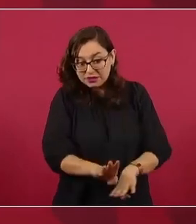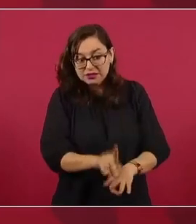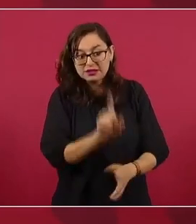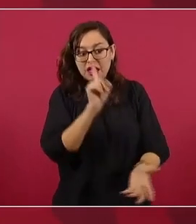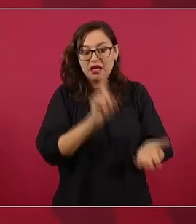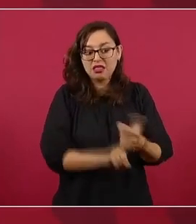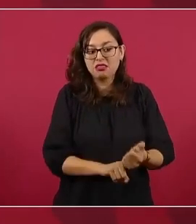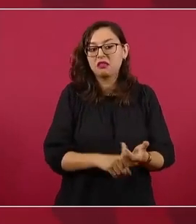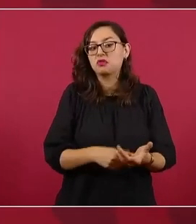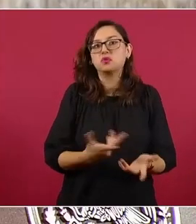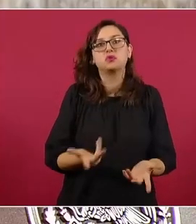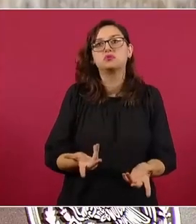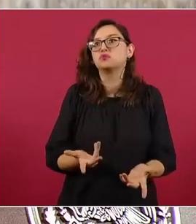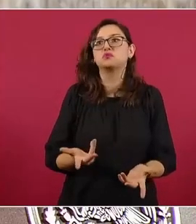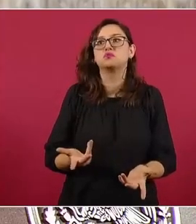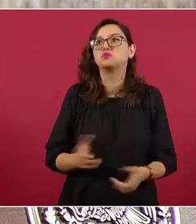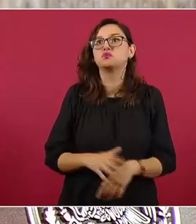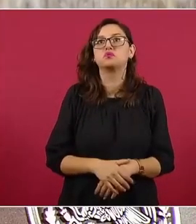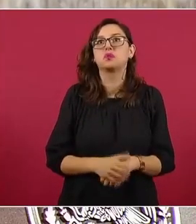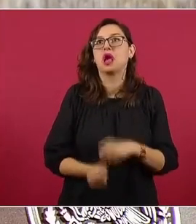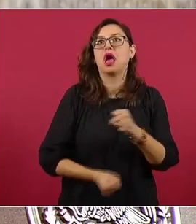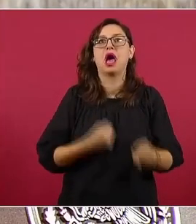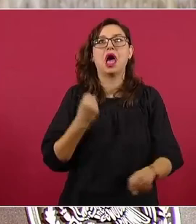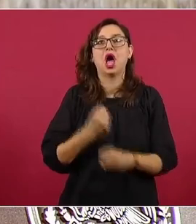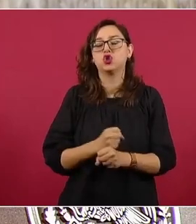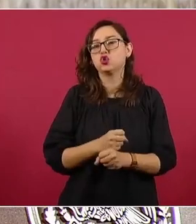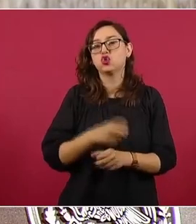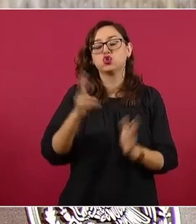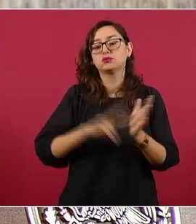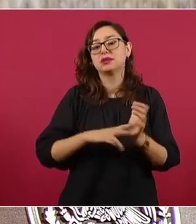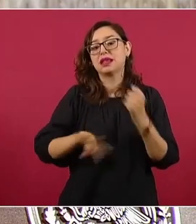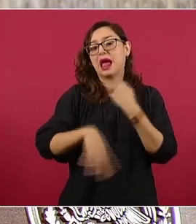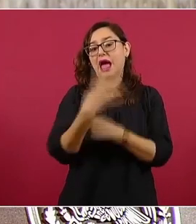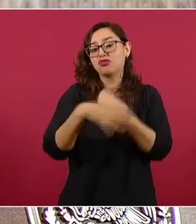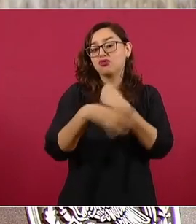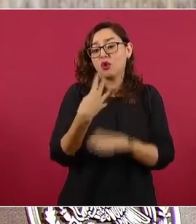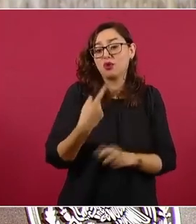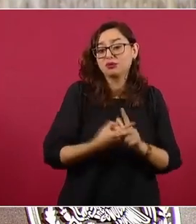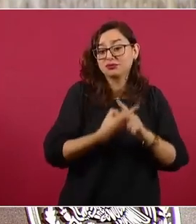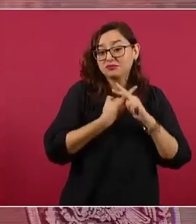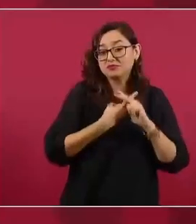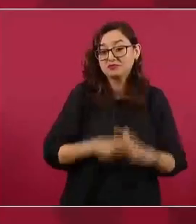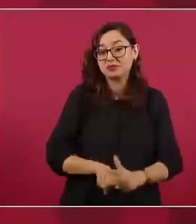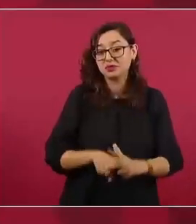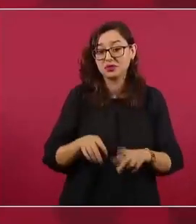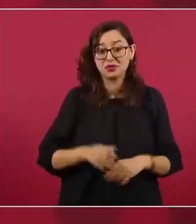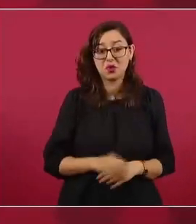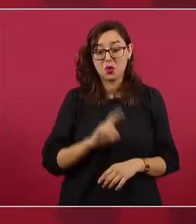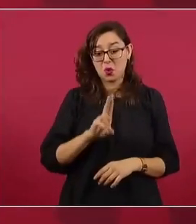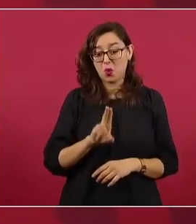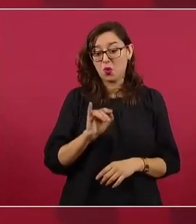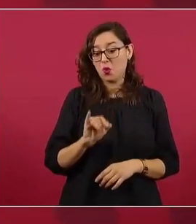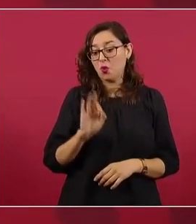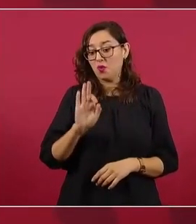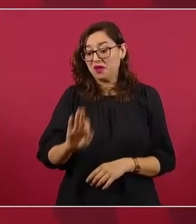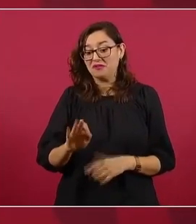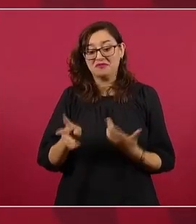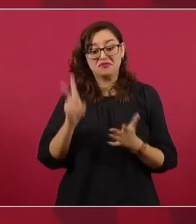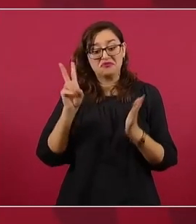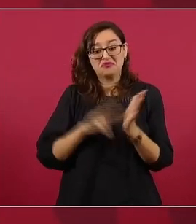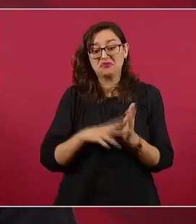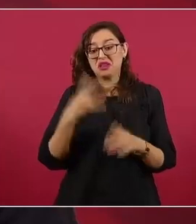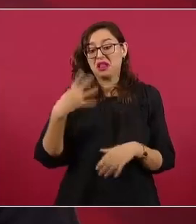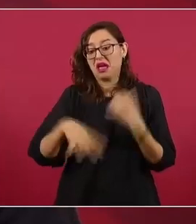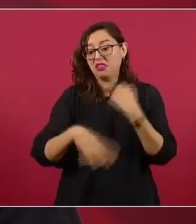tenemos ensayando esto desde el año de 2014 apenas. La UIF no tenía antes las facultades que tiene